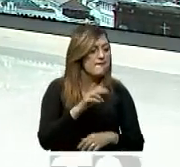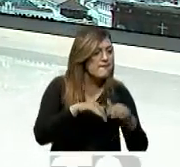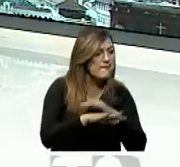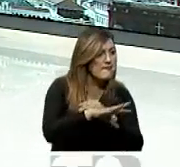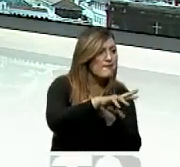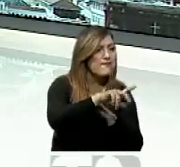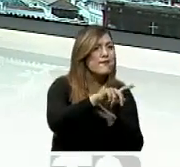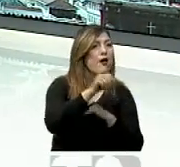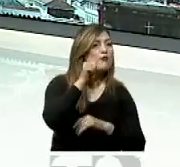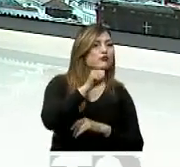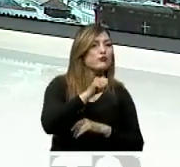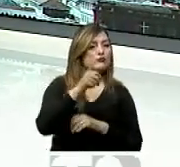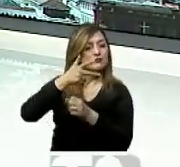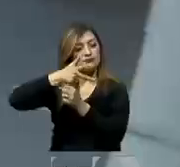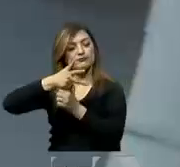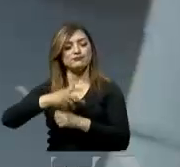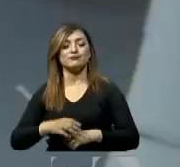seguridad registraron el accionar.